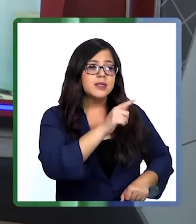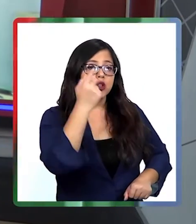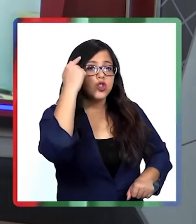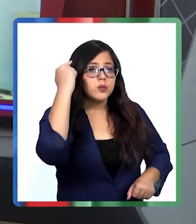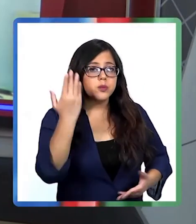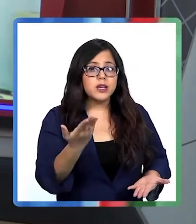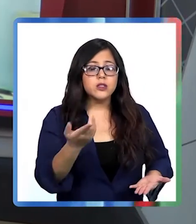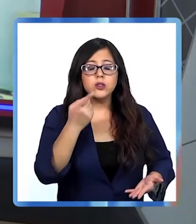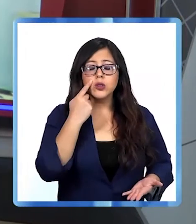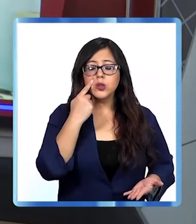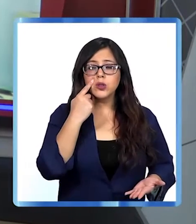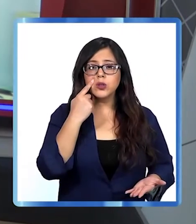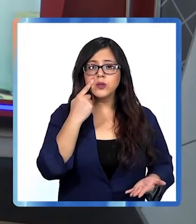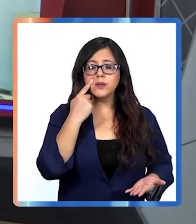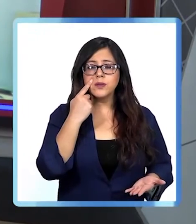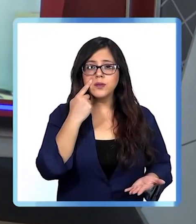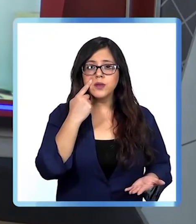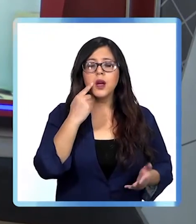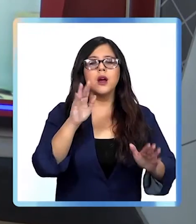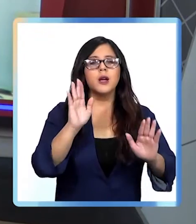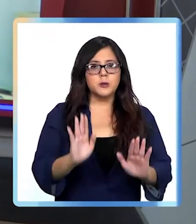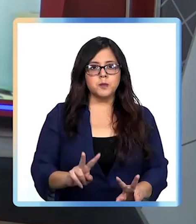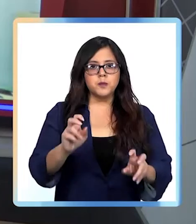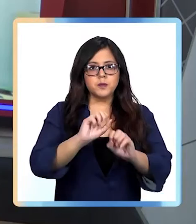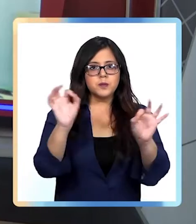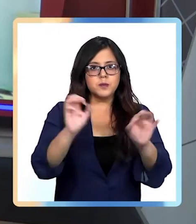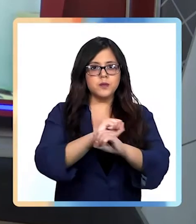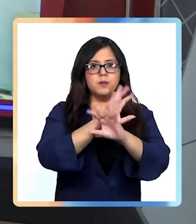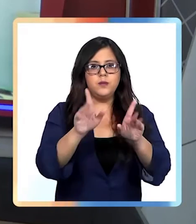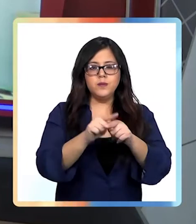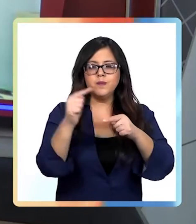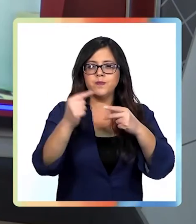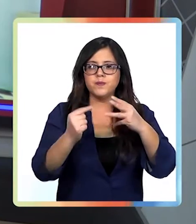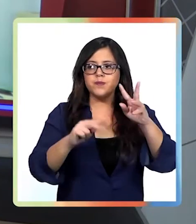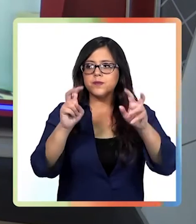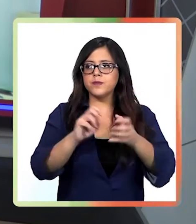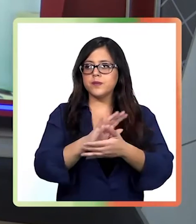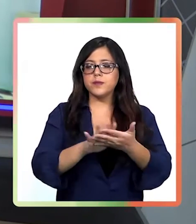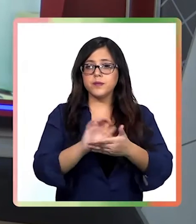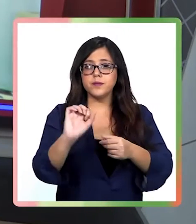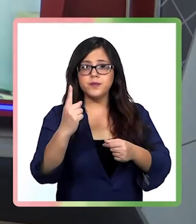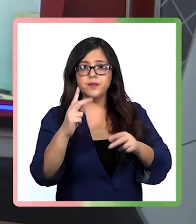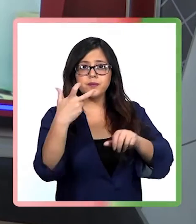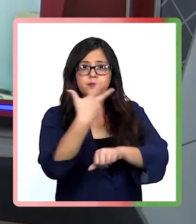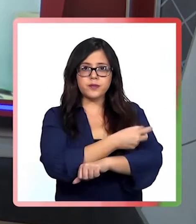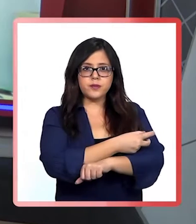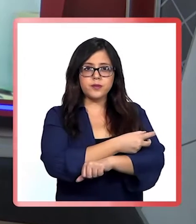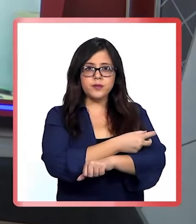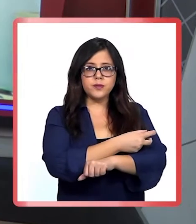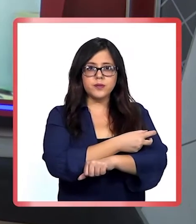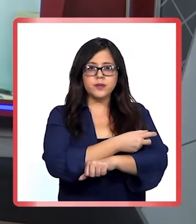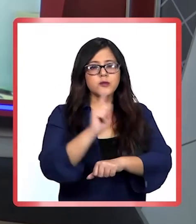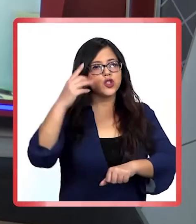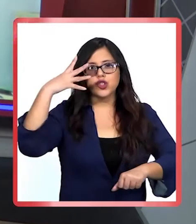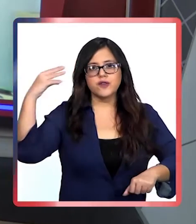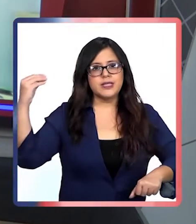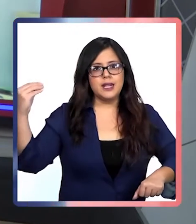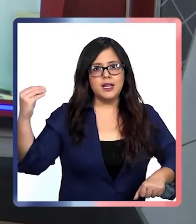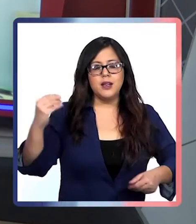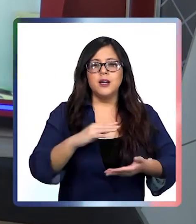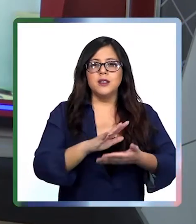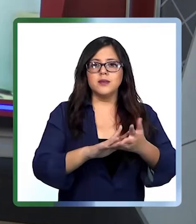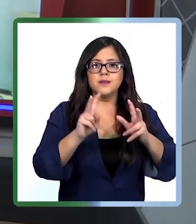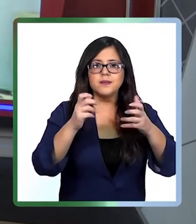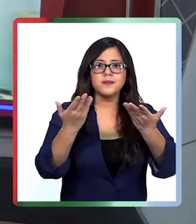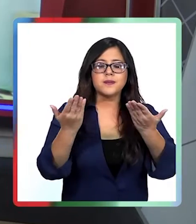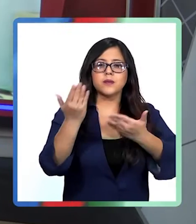creo, doctora, que hay que poner las cosas en perspectiva y hay que decir varias cosas, yo creo. Primero, la vacunación, o sea, a no olvidarnos que